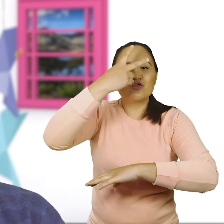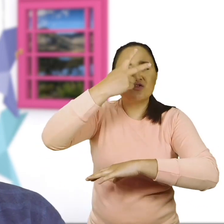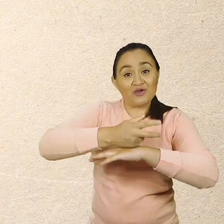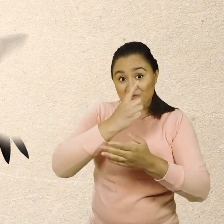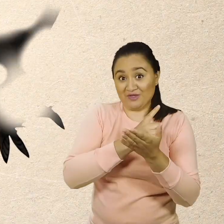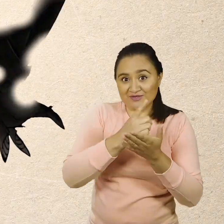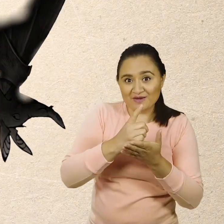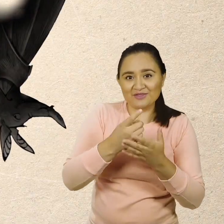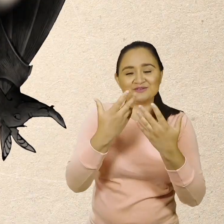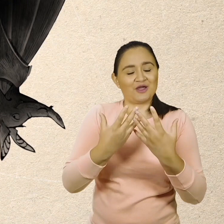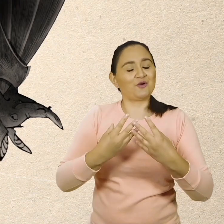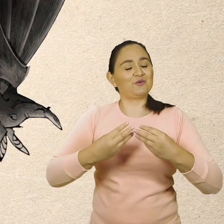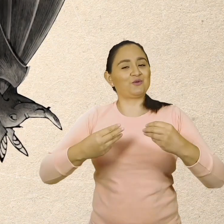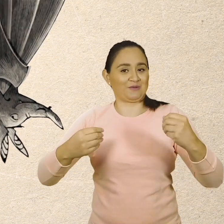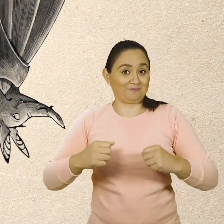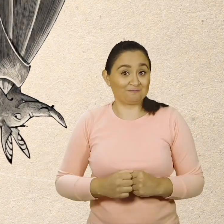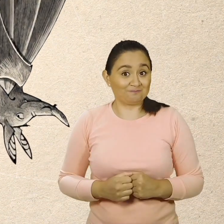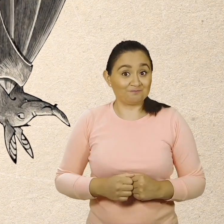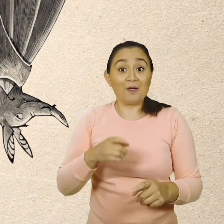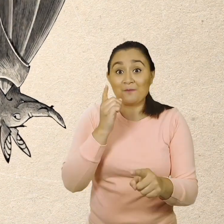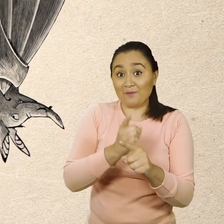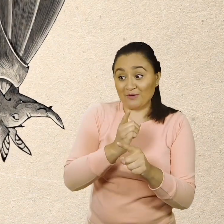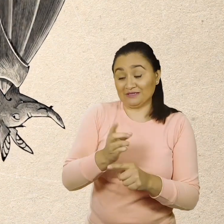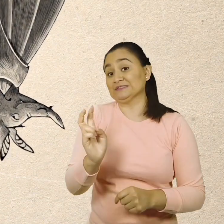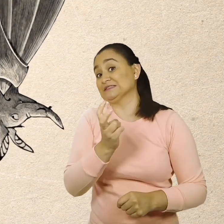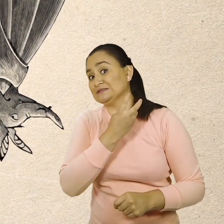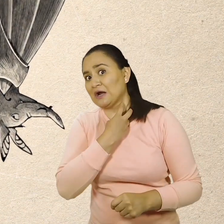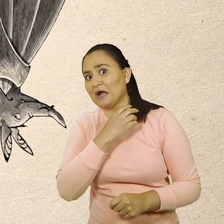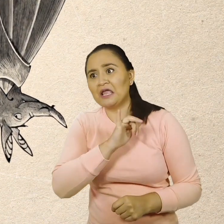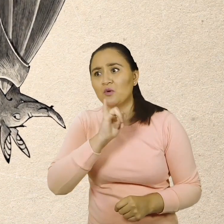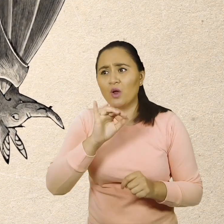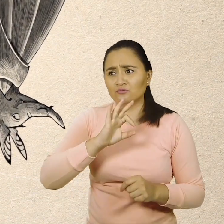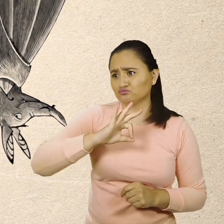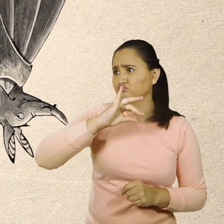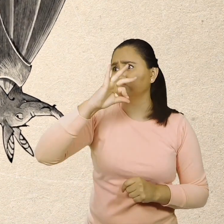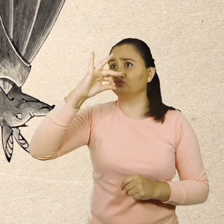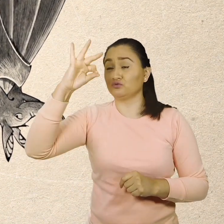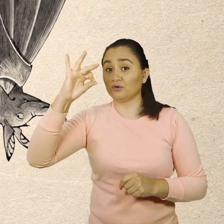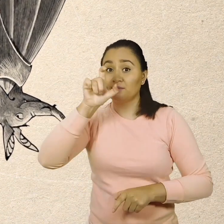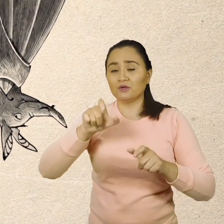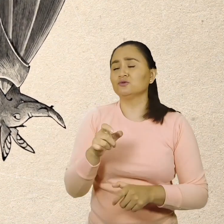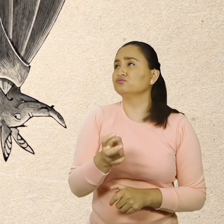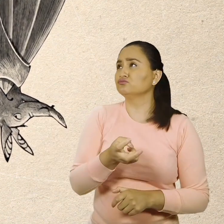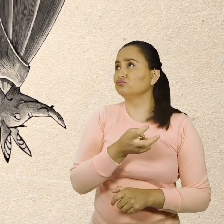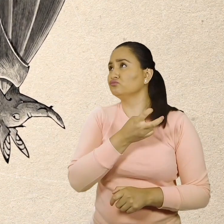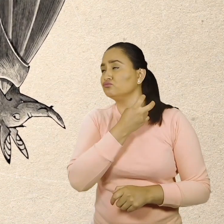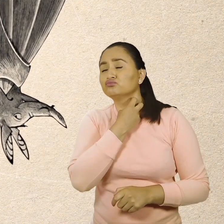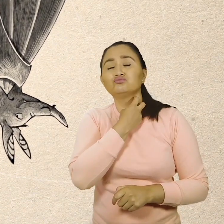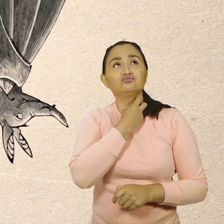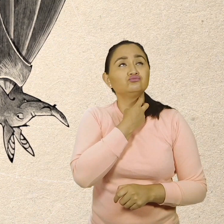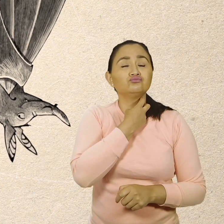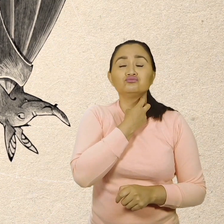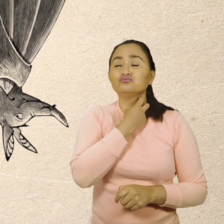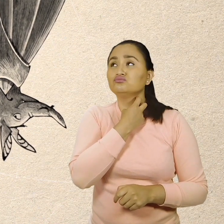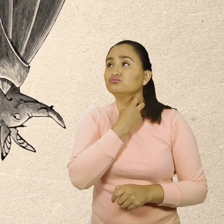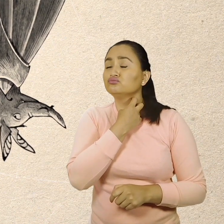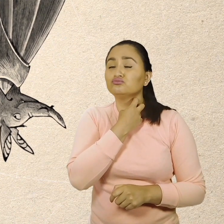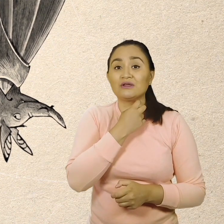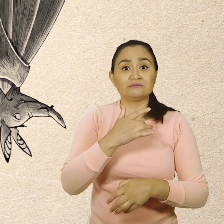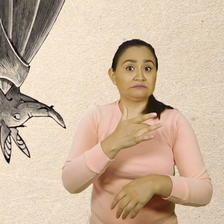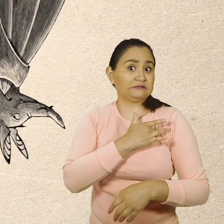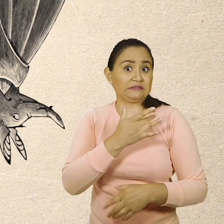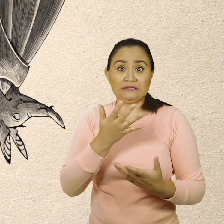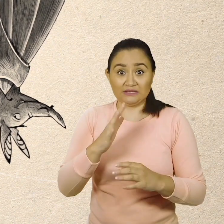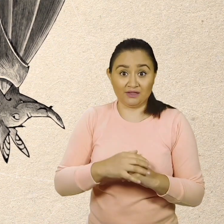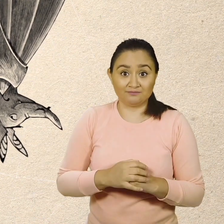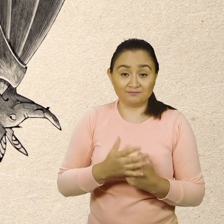recupera. Vladimiro es, pues, como un zancudo muy grande. La víctima no lo siente venir y casi nunca